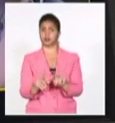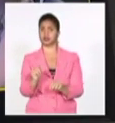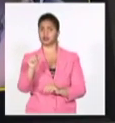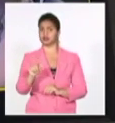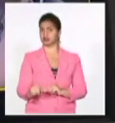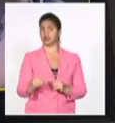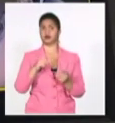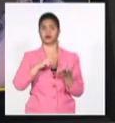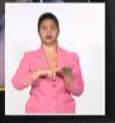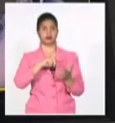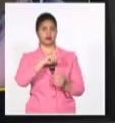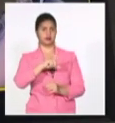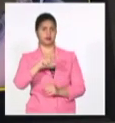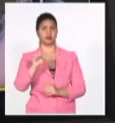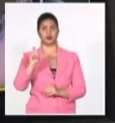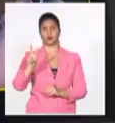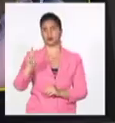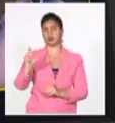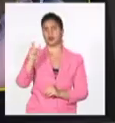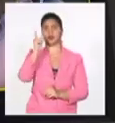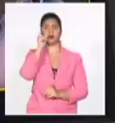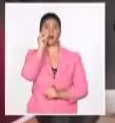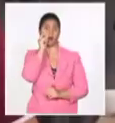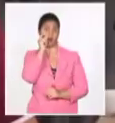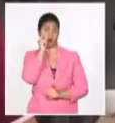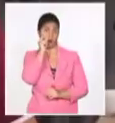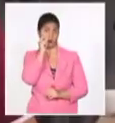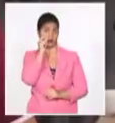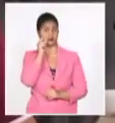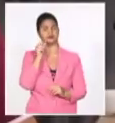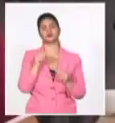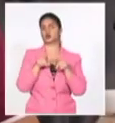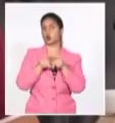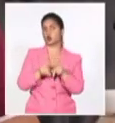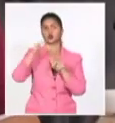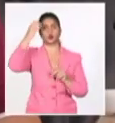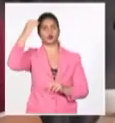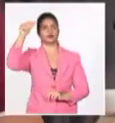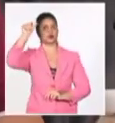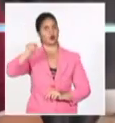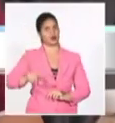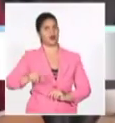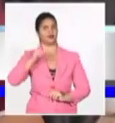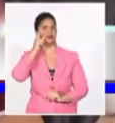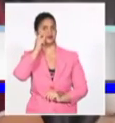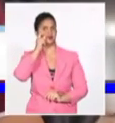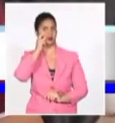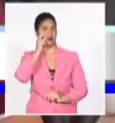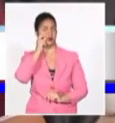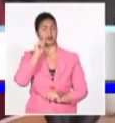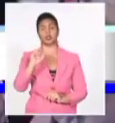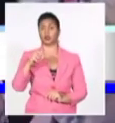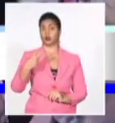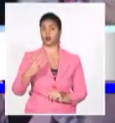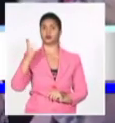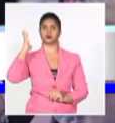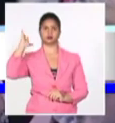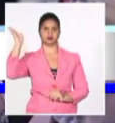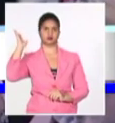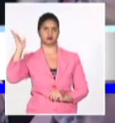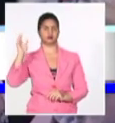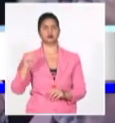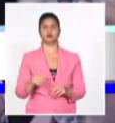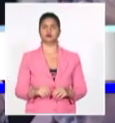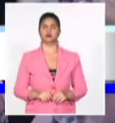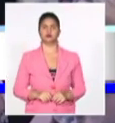Partido en Villa Clara, Osnay Miguel Colina, y el gobernador Alberto López Díaz acompañaron